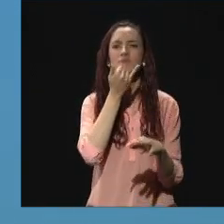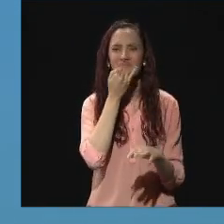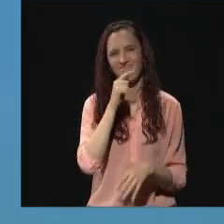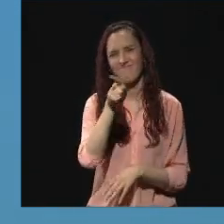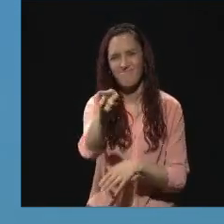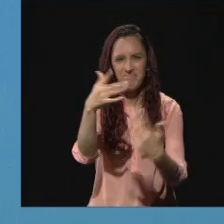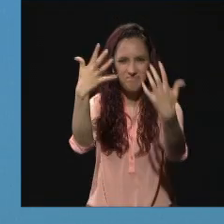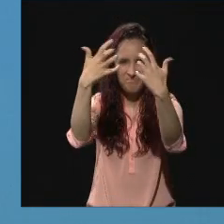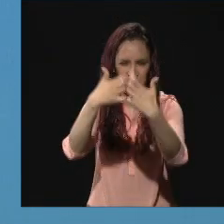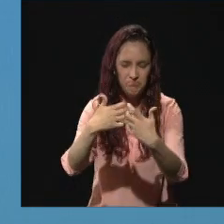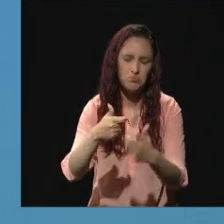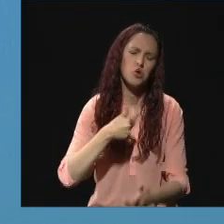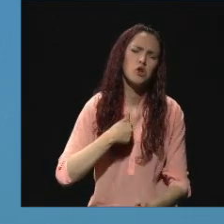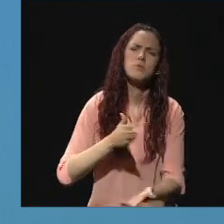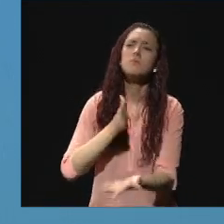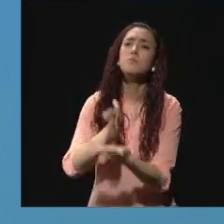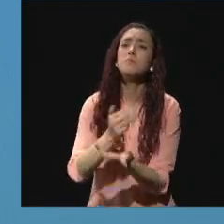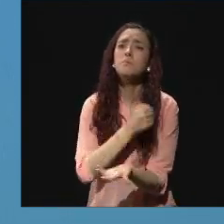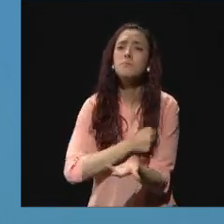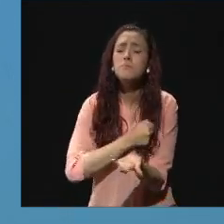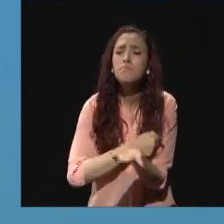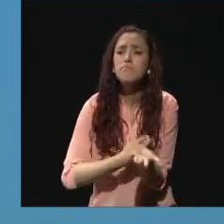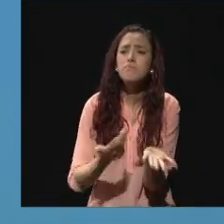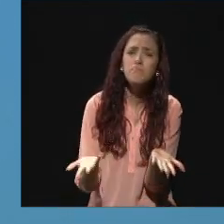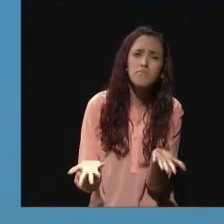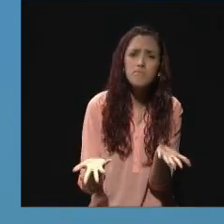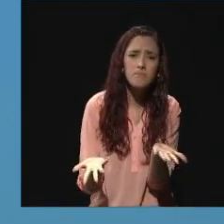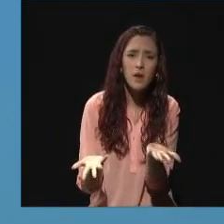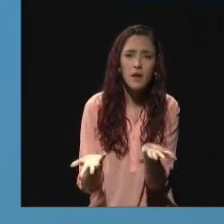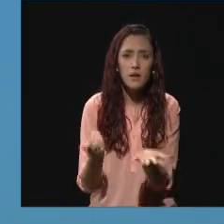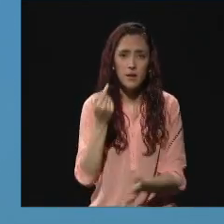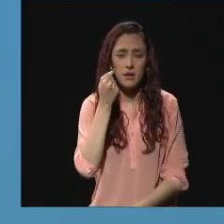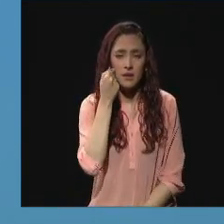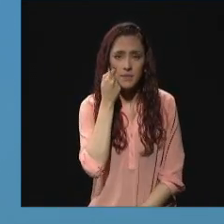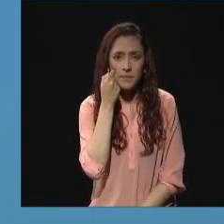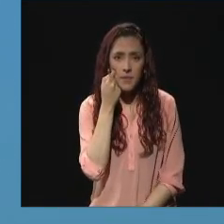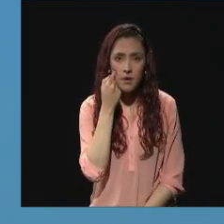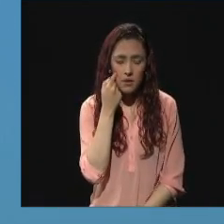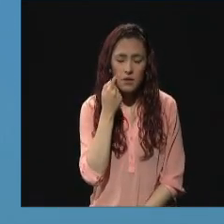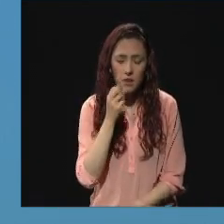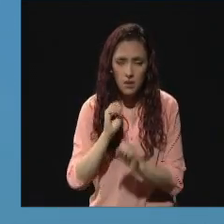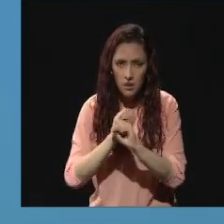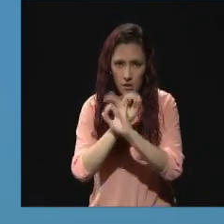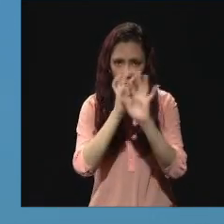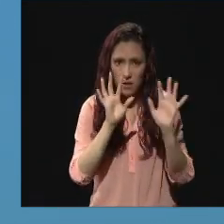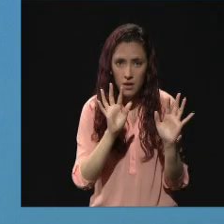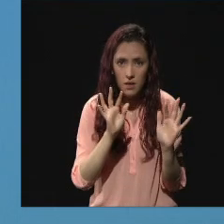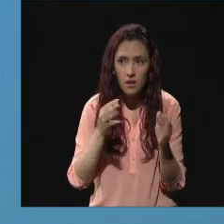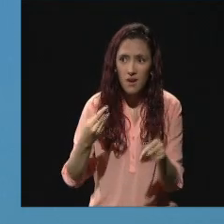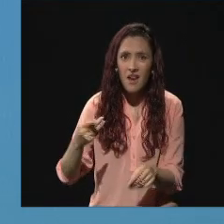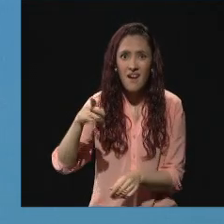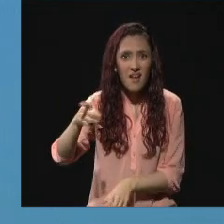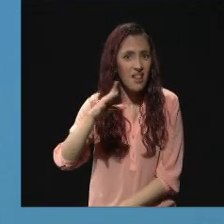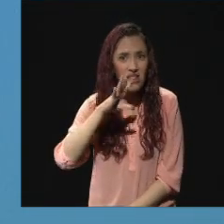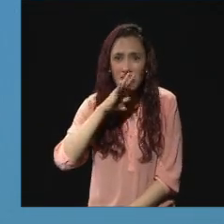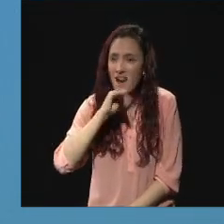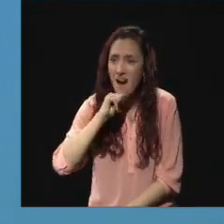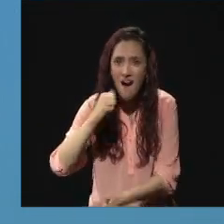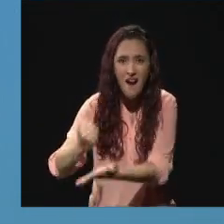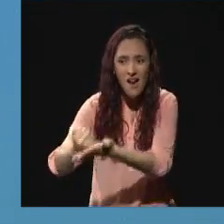operador nosotros tenemos que tener claro que si no nos solventan o no nos dan la satisfacción frente a la queja